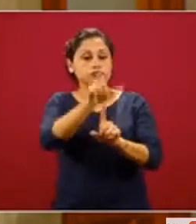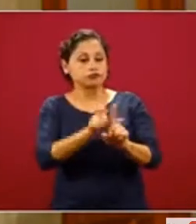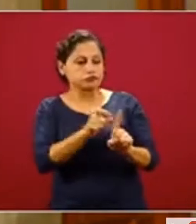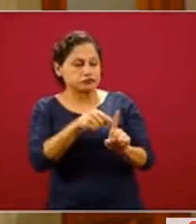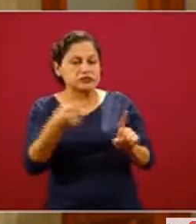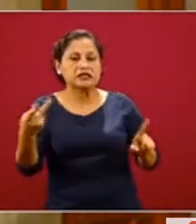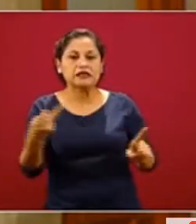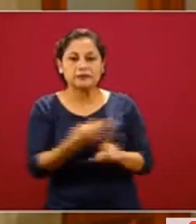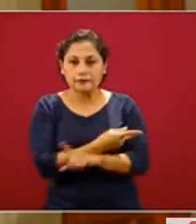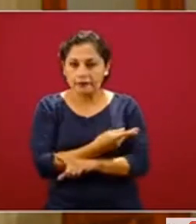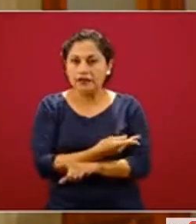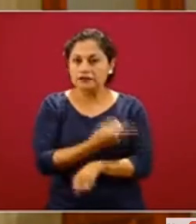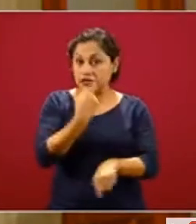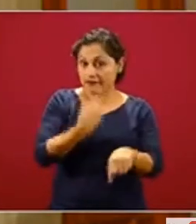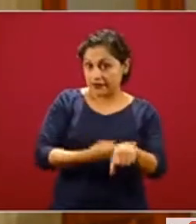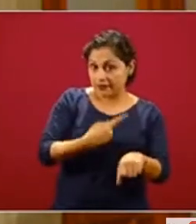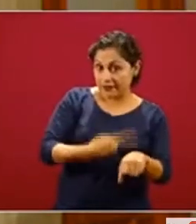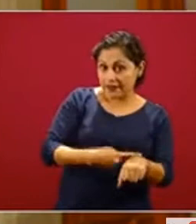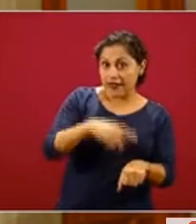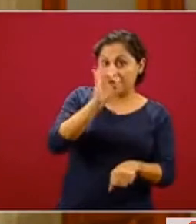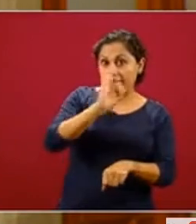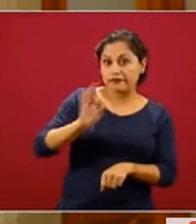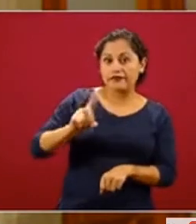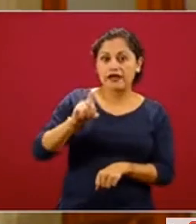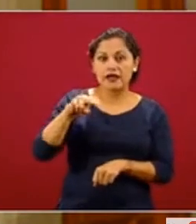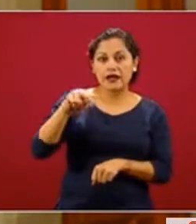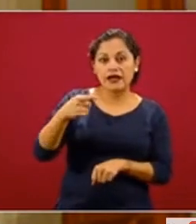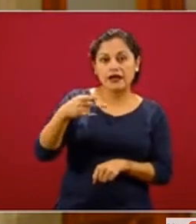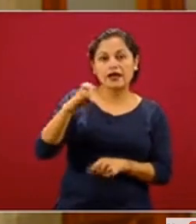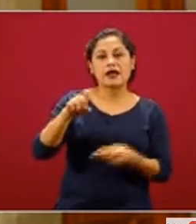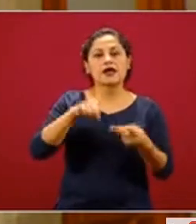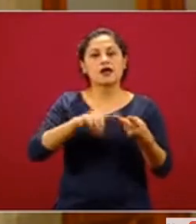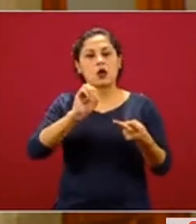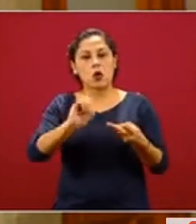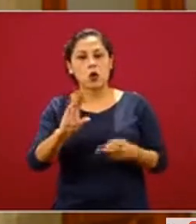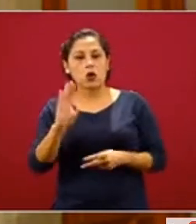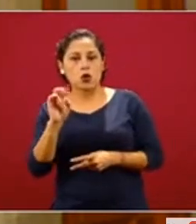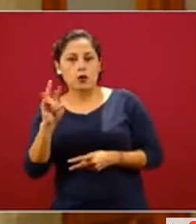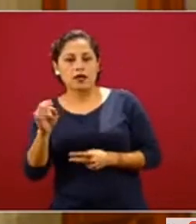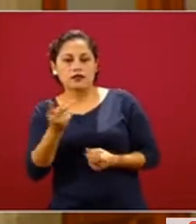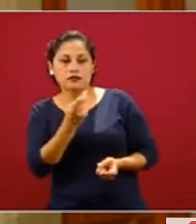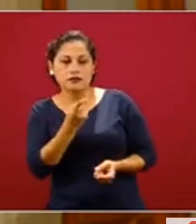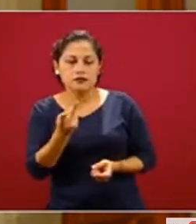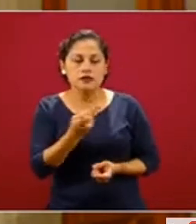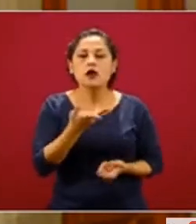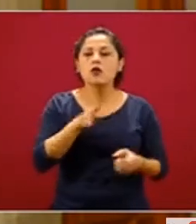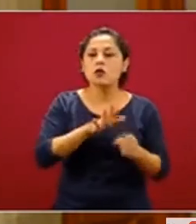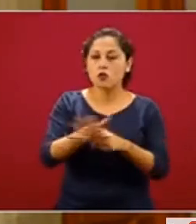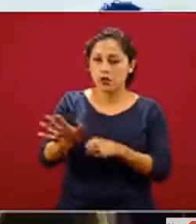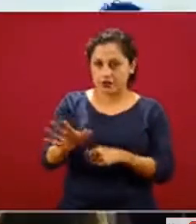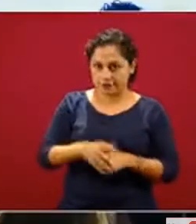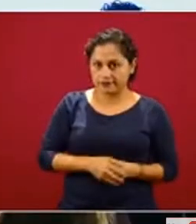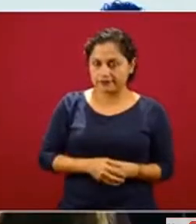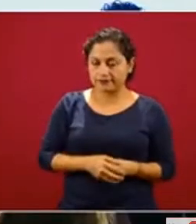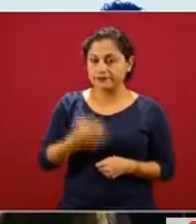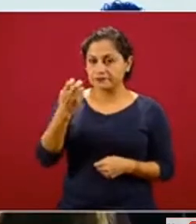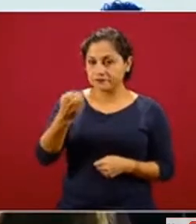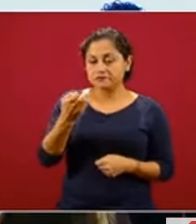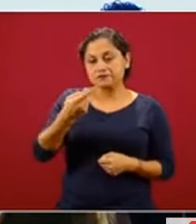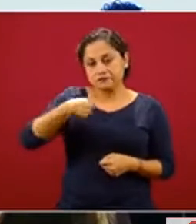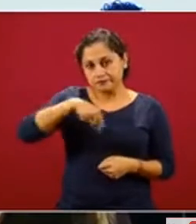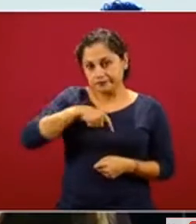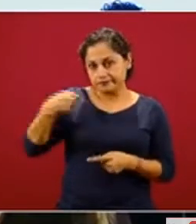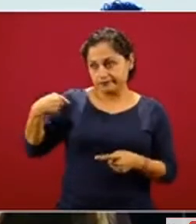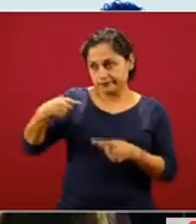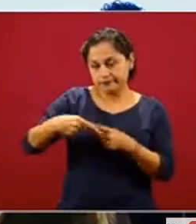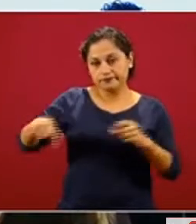entre pacientes que tengan dengue o COVID y su diferenciación. Entonces, estas son las acciones que hemos estado haciendo, y con esto termino